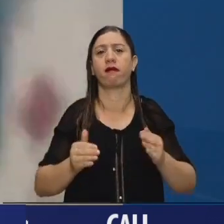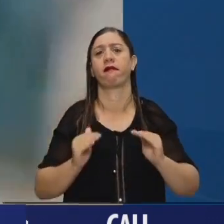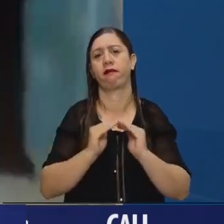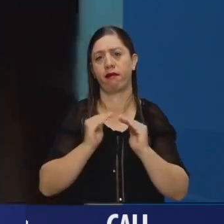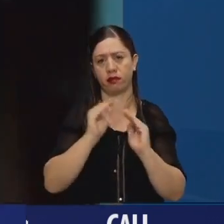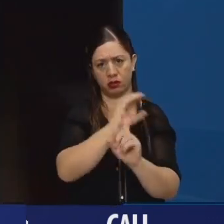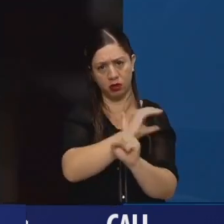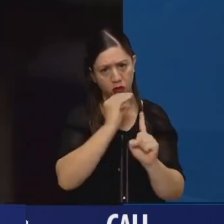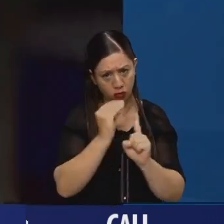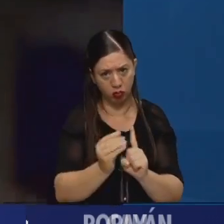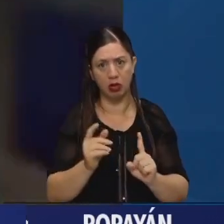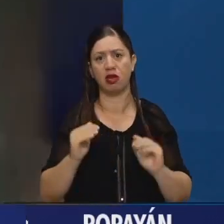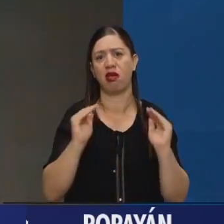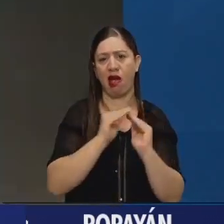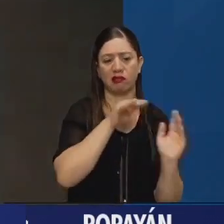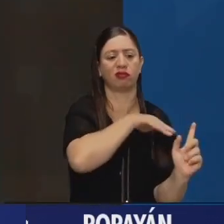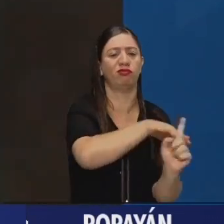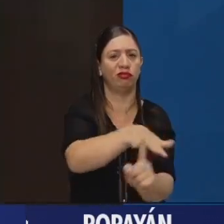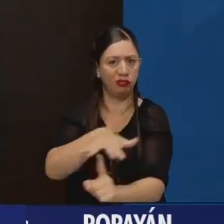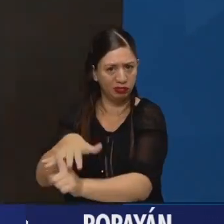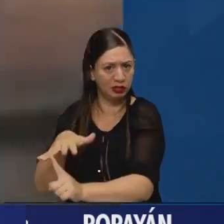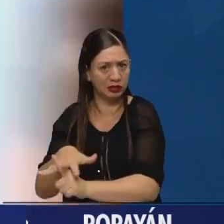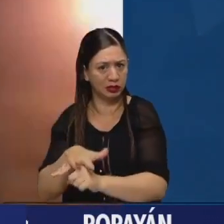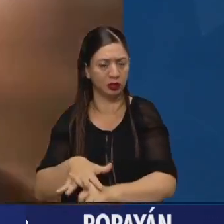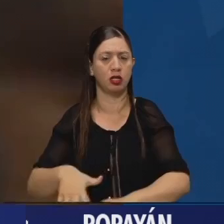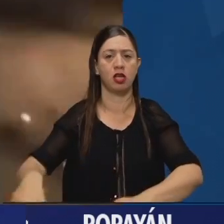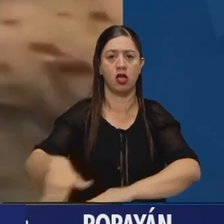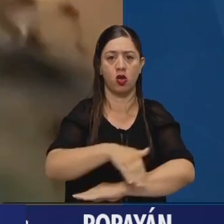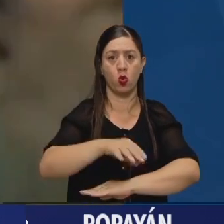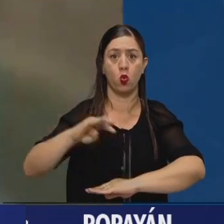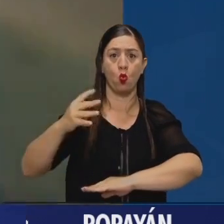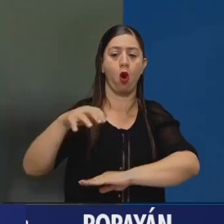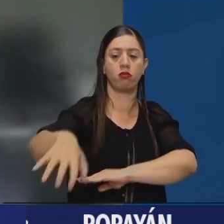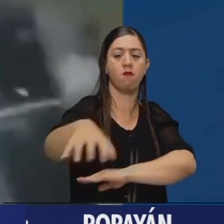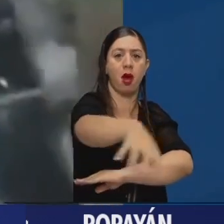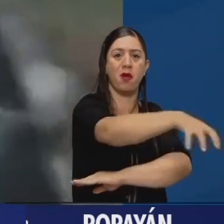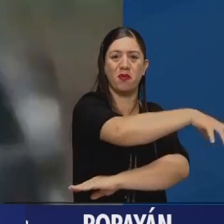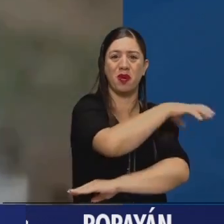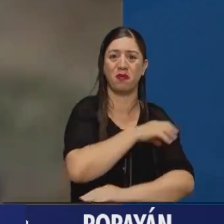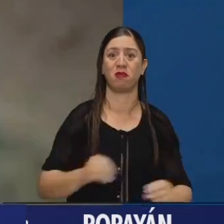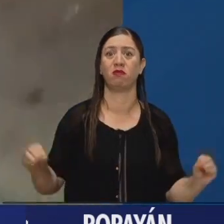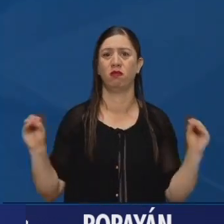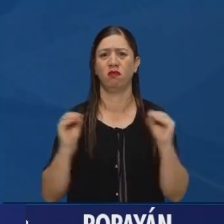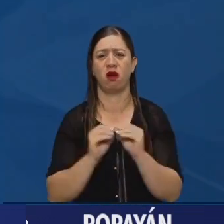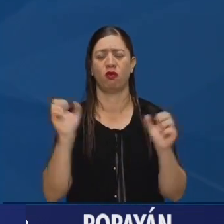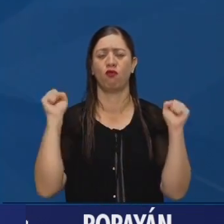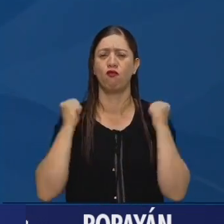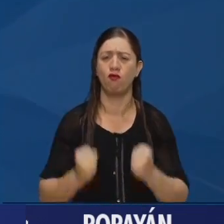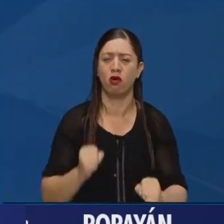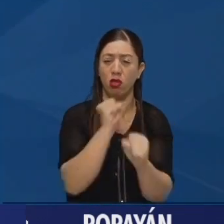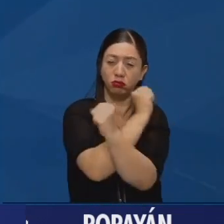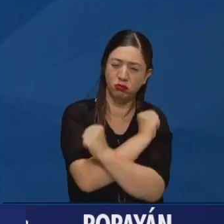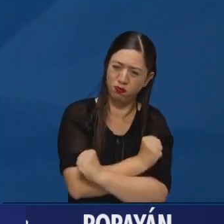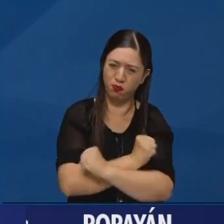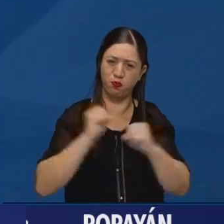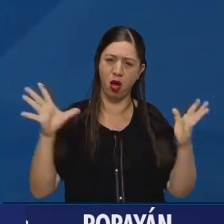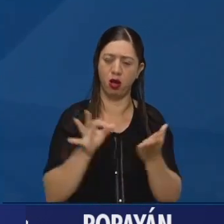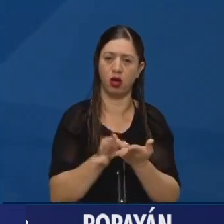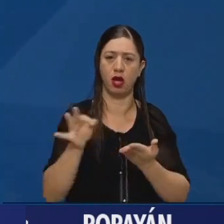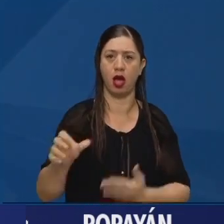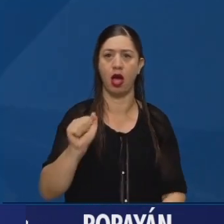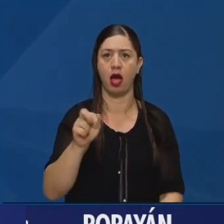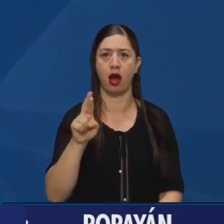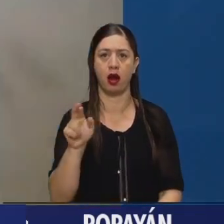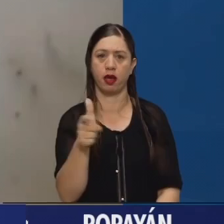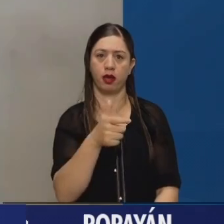y afectaciones a varias viviendas, en un radio de 4 cuadras a la redonda, dejó la fuerte explosión de un carrobomba en el municipio de Argelia, sur